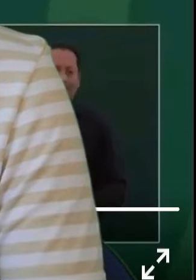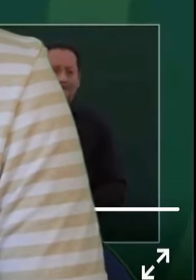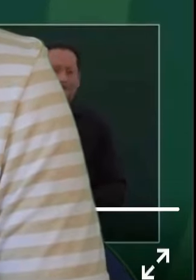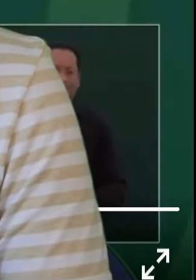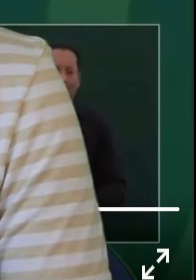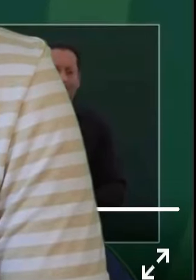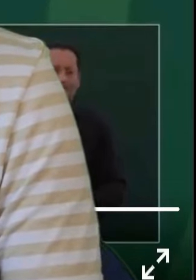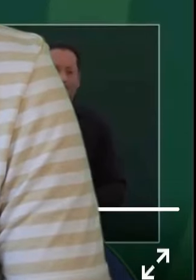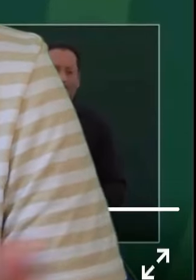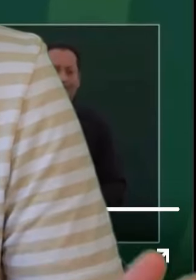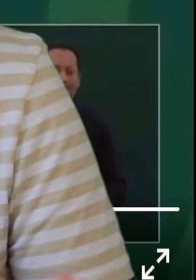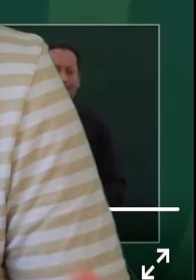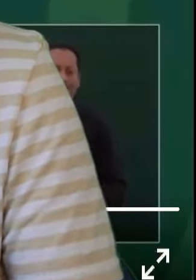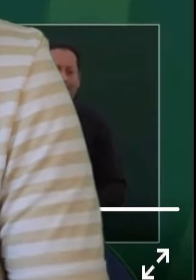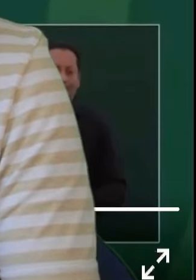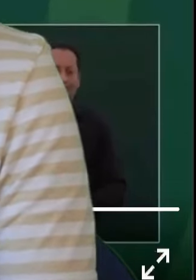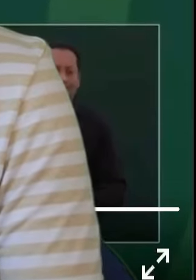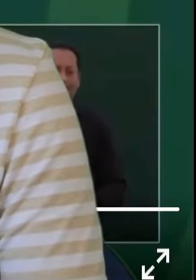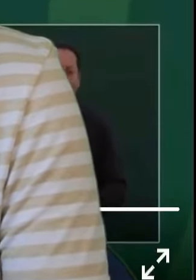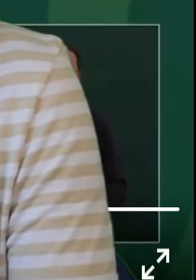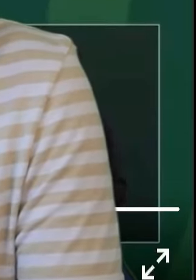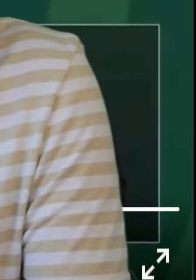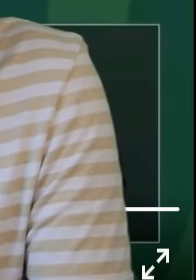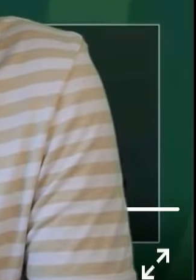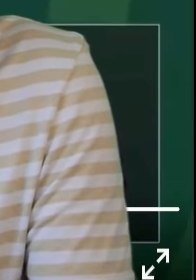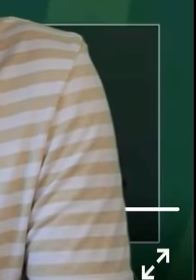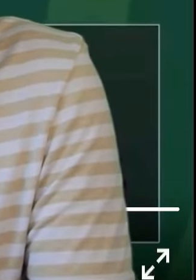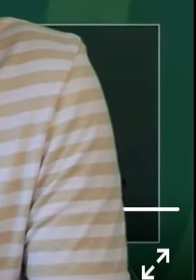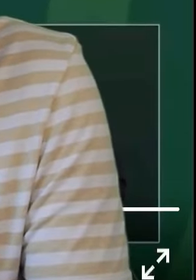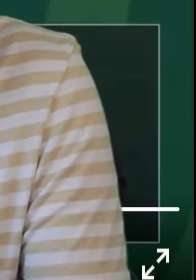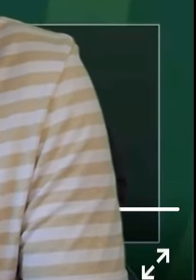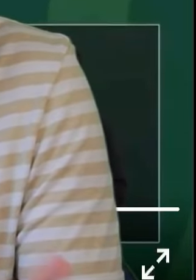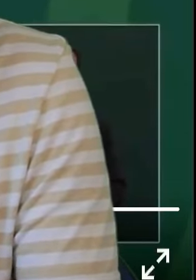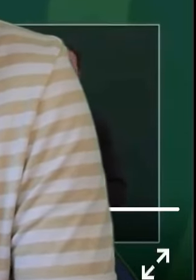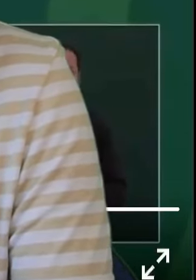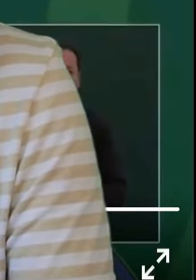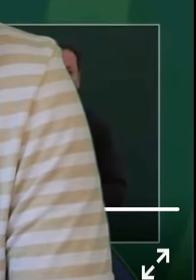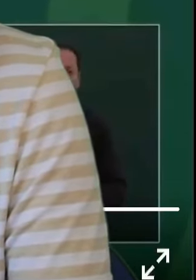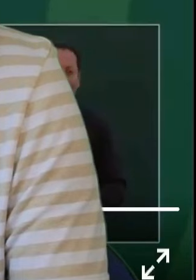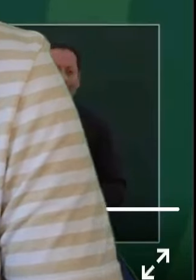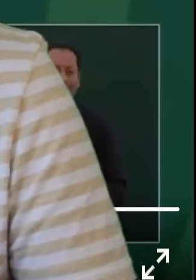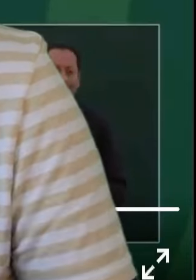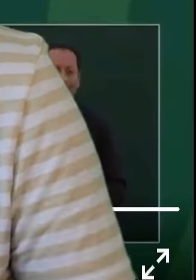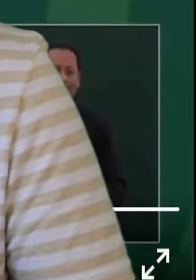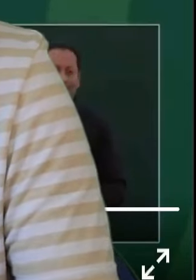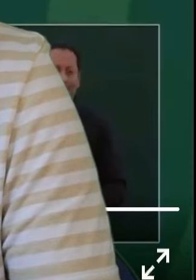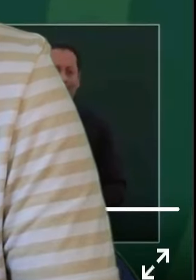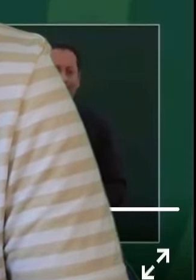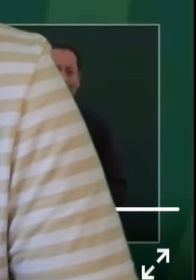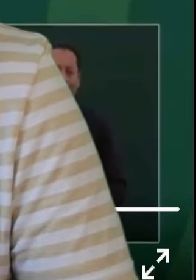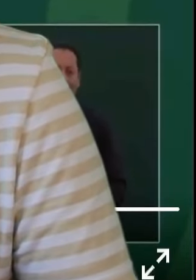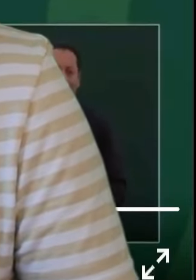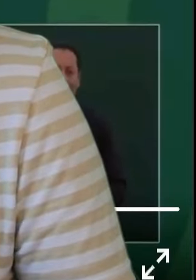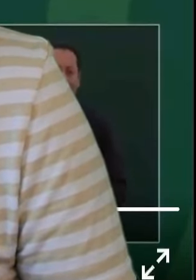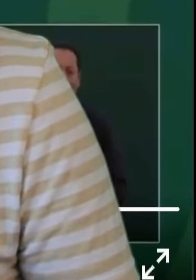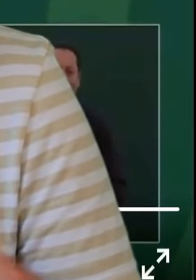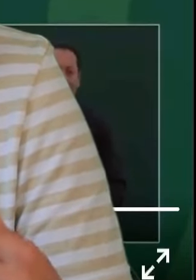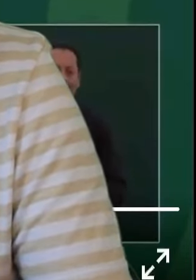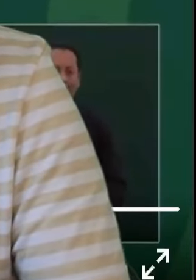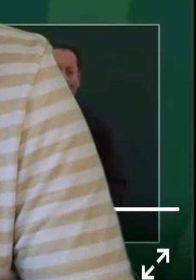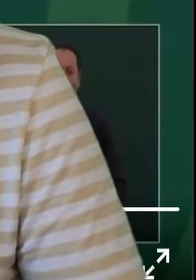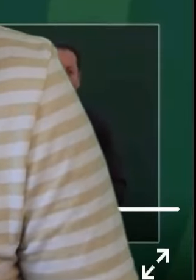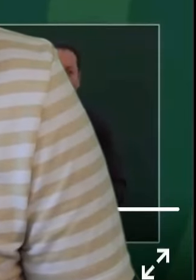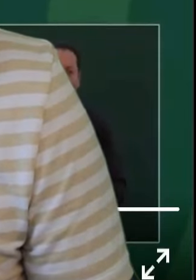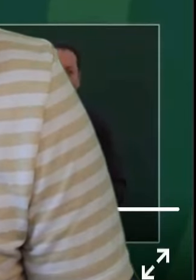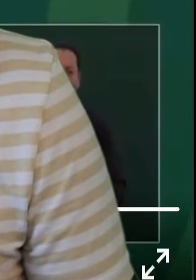eh de morena de la 4t sin embargo como dice el presidente que presenten tal cual los